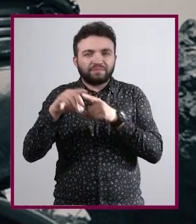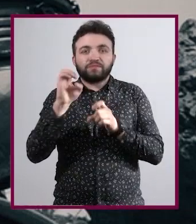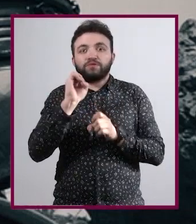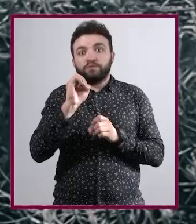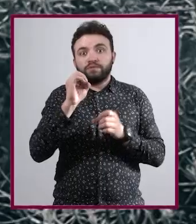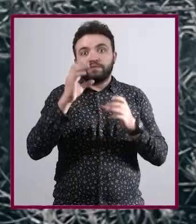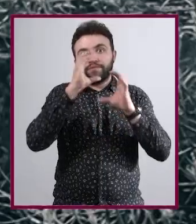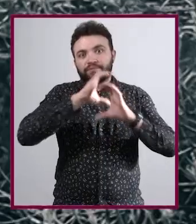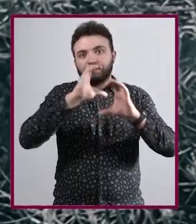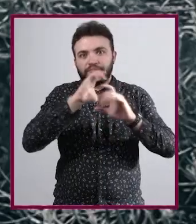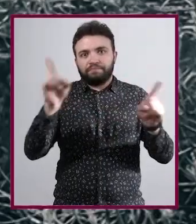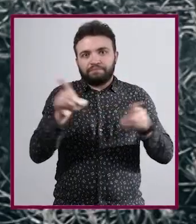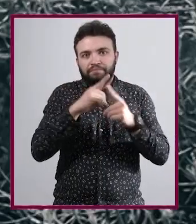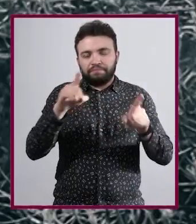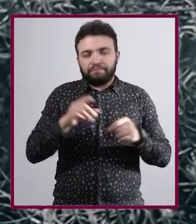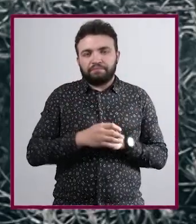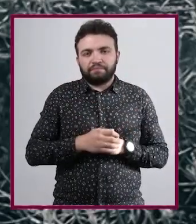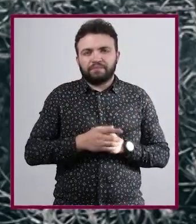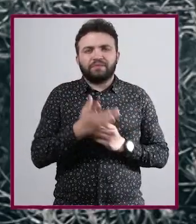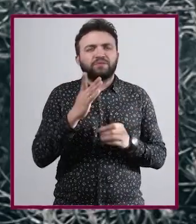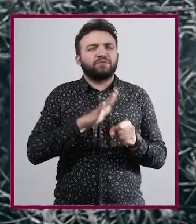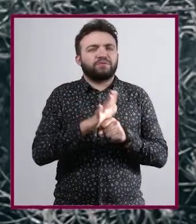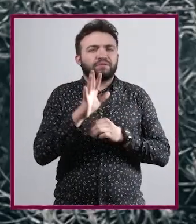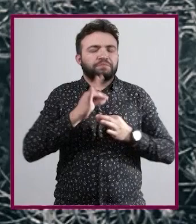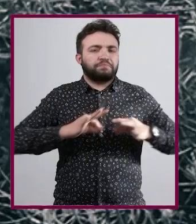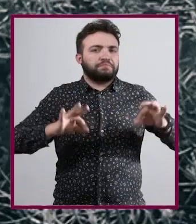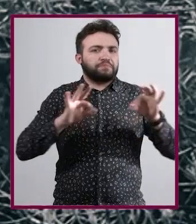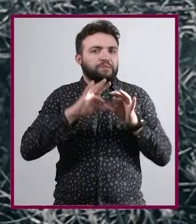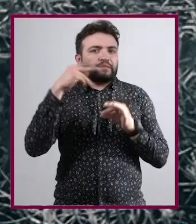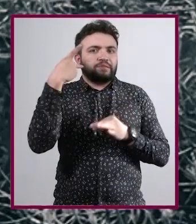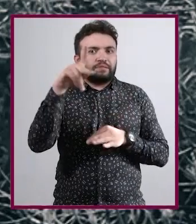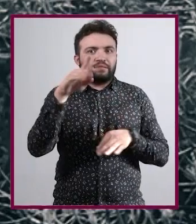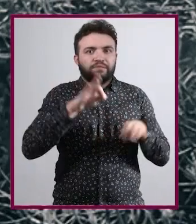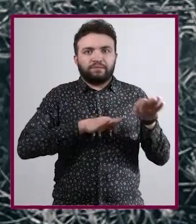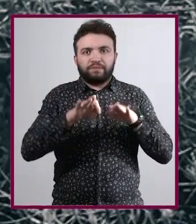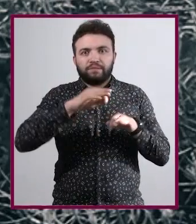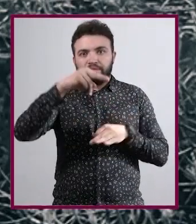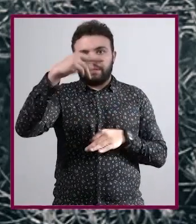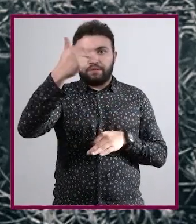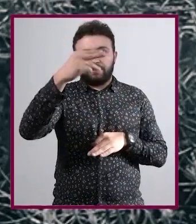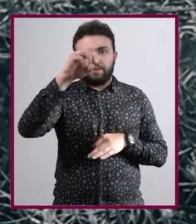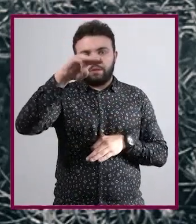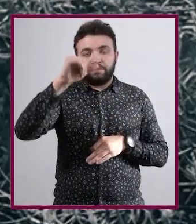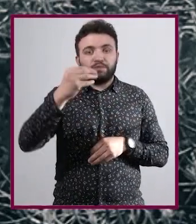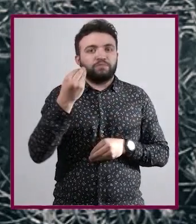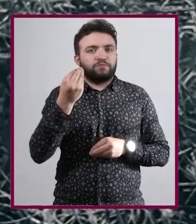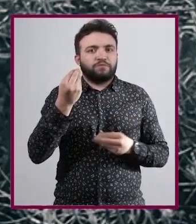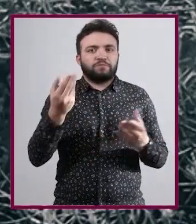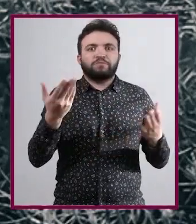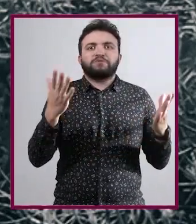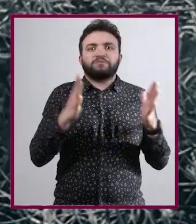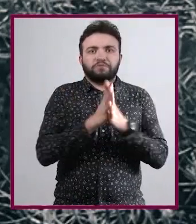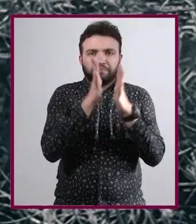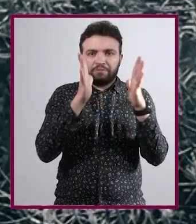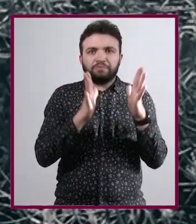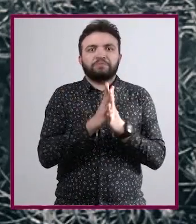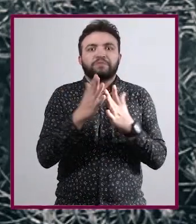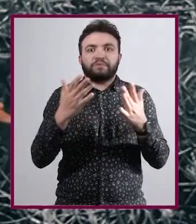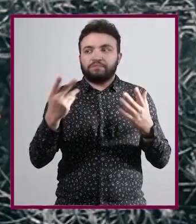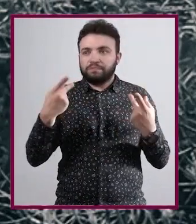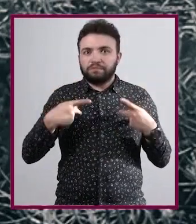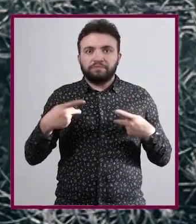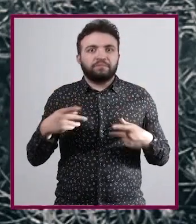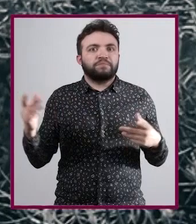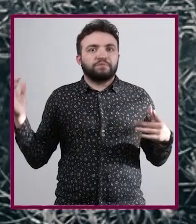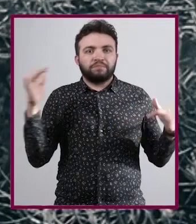óperas. Algo muy importante en el trabajo de Naomi es que siempre involucra un gran número de participantes en sus proyectos. Por una parte,